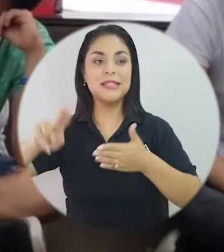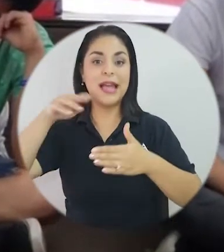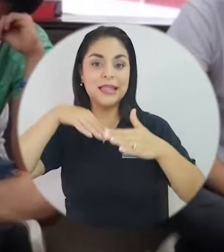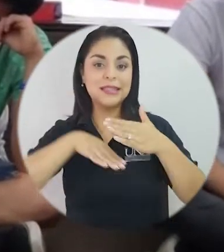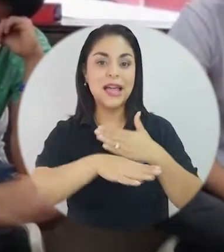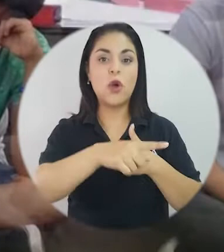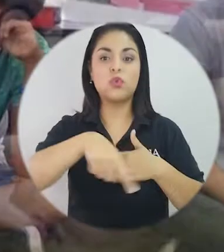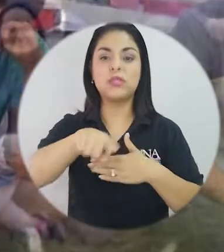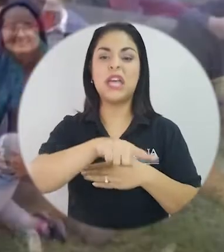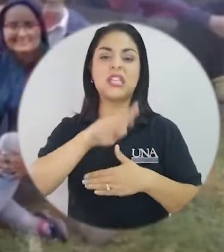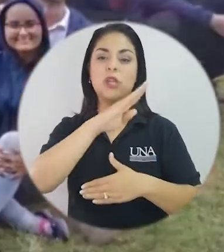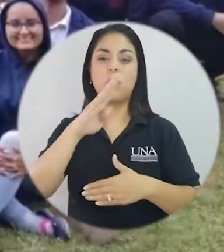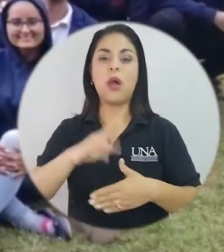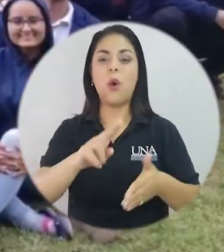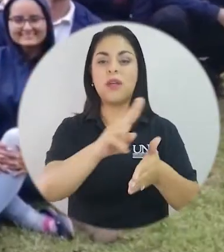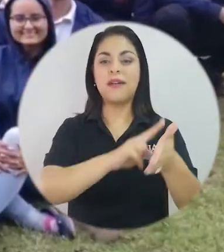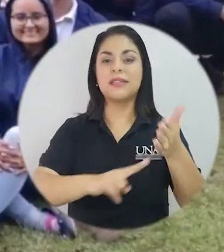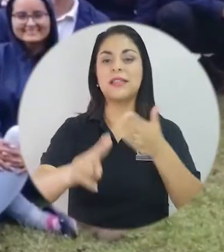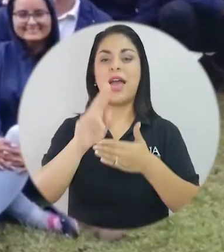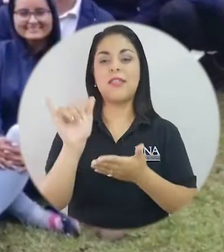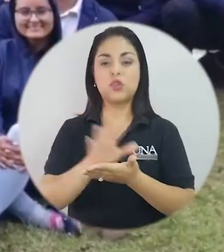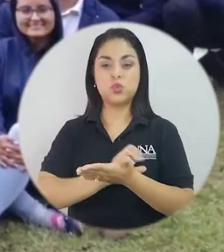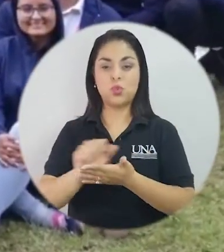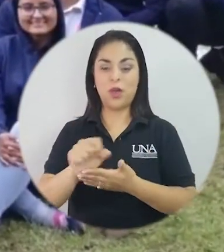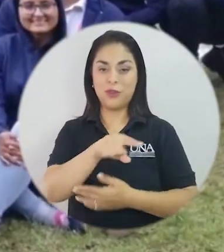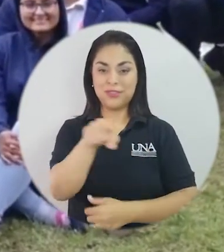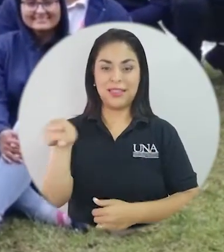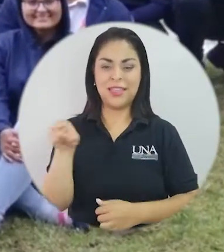por ustedes. Es una experiencia única,